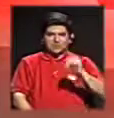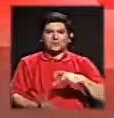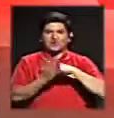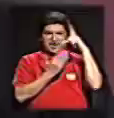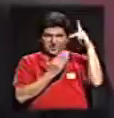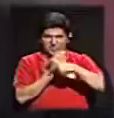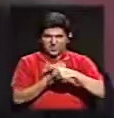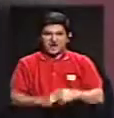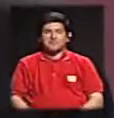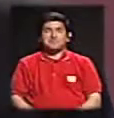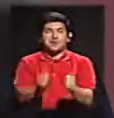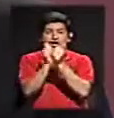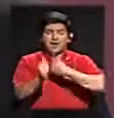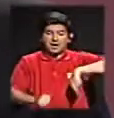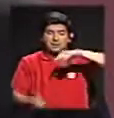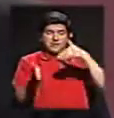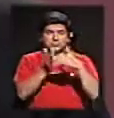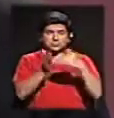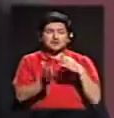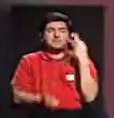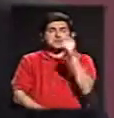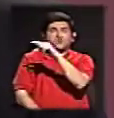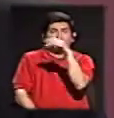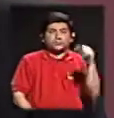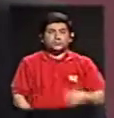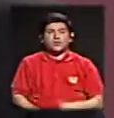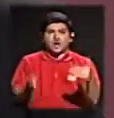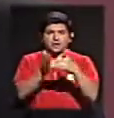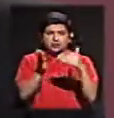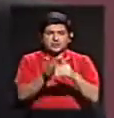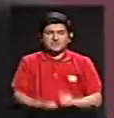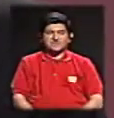programa. Acompáñenos de nuevo la próxima semana en una